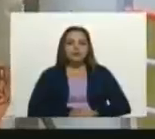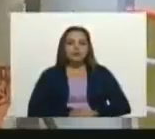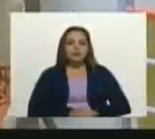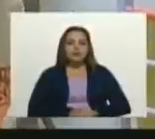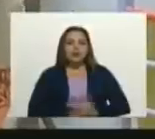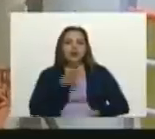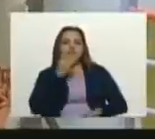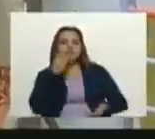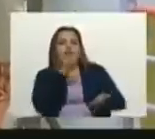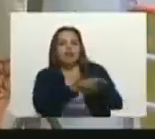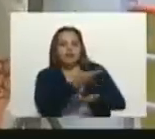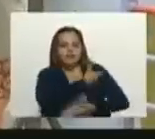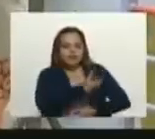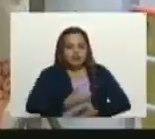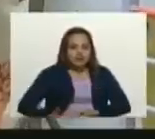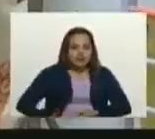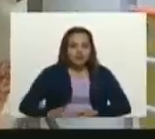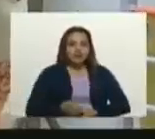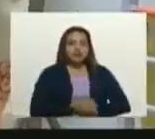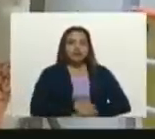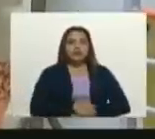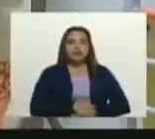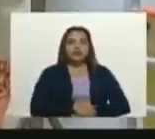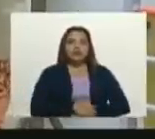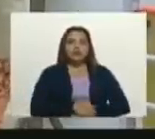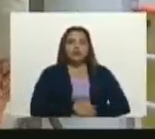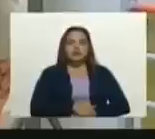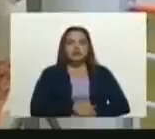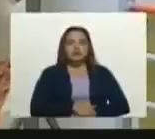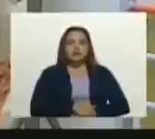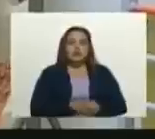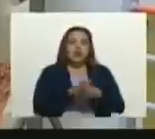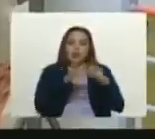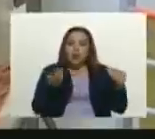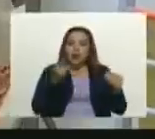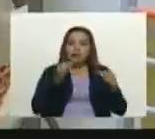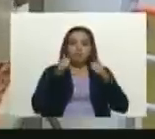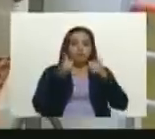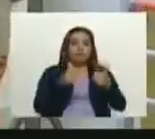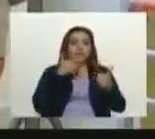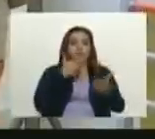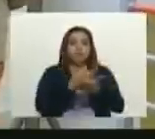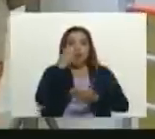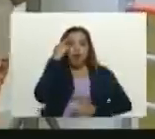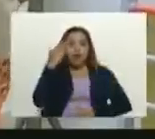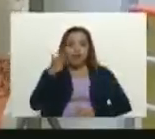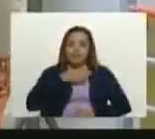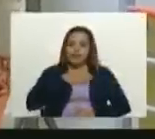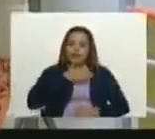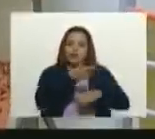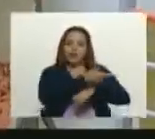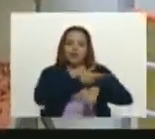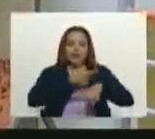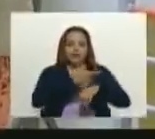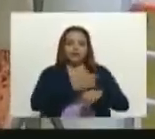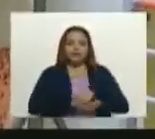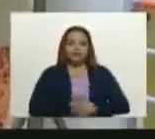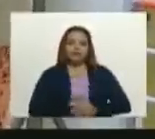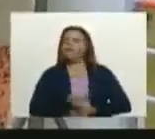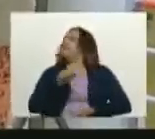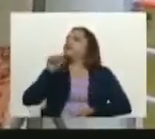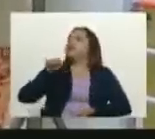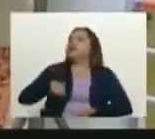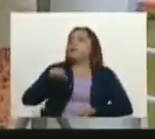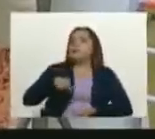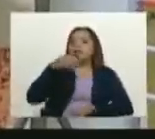Gracias, señor presidente. Todo salió bien, gracias a Dios y a mi gobernador. Bueno, presidente, como